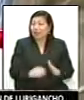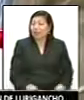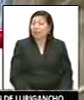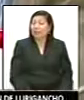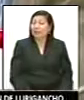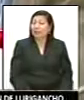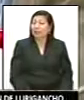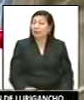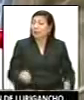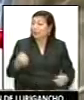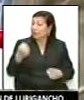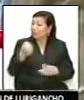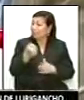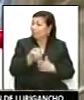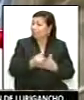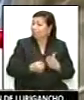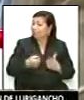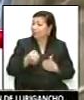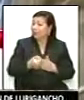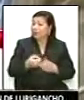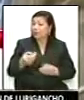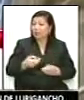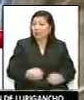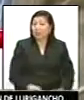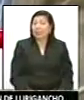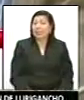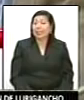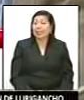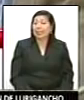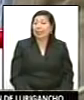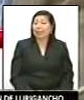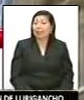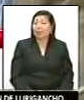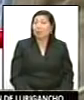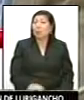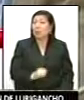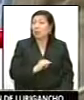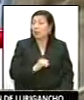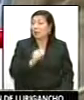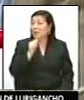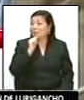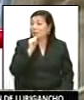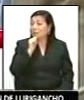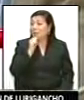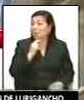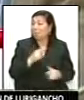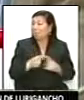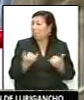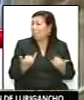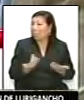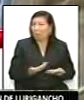estaba entorpeciendo al presupuesto de una institución privada. Pero acá no se trataba de eso, se trataba de